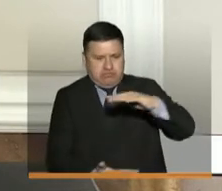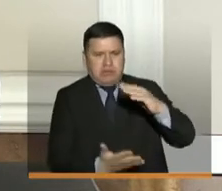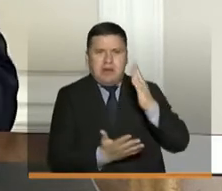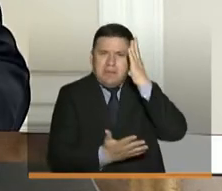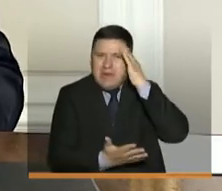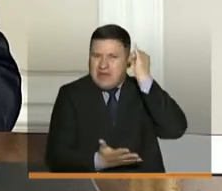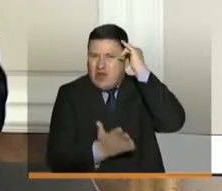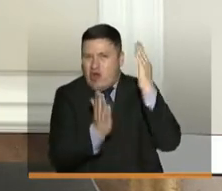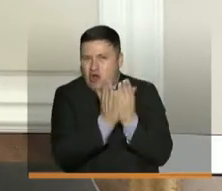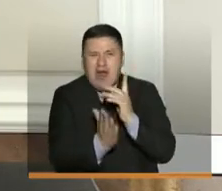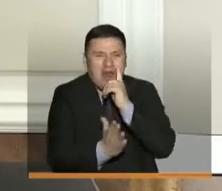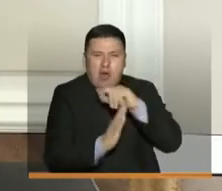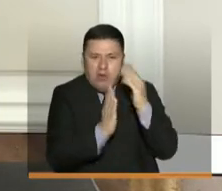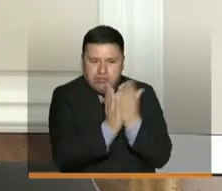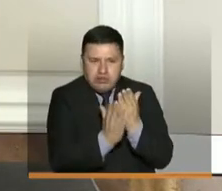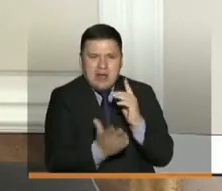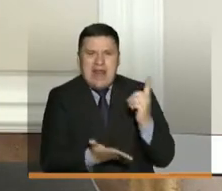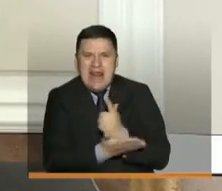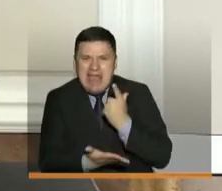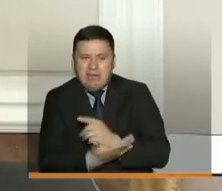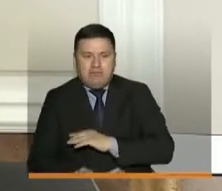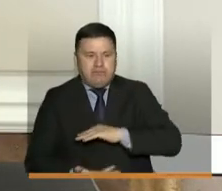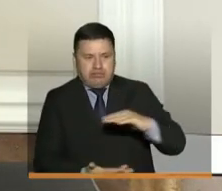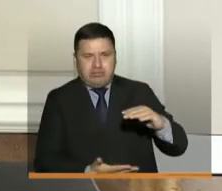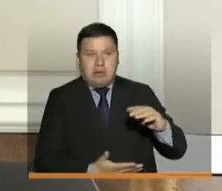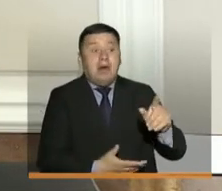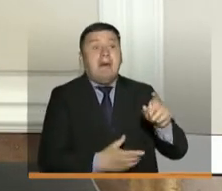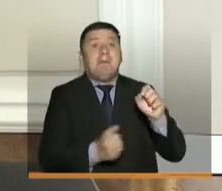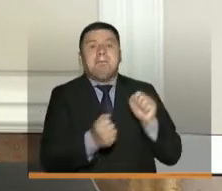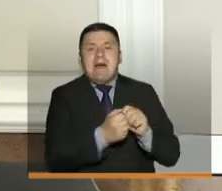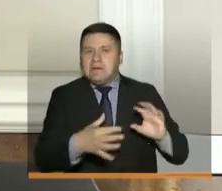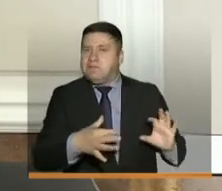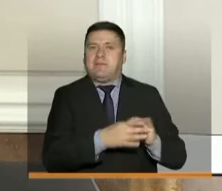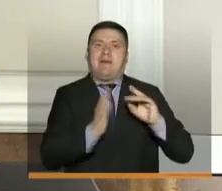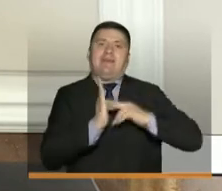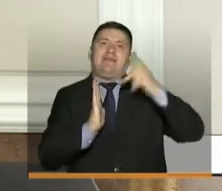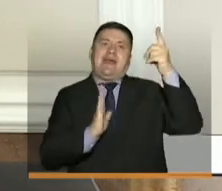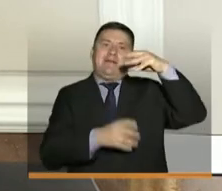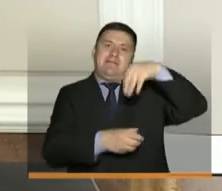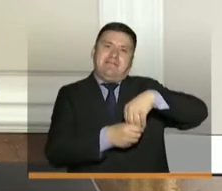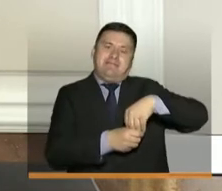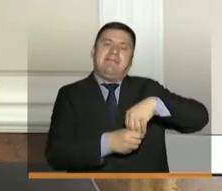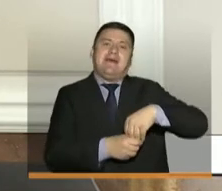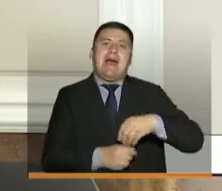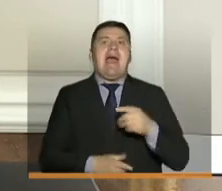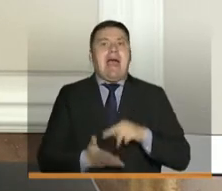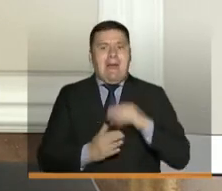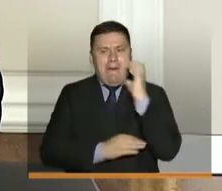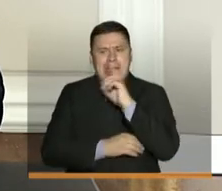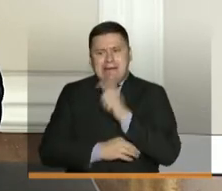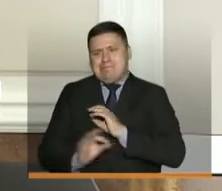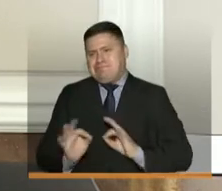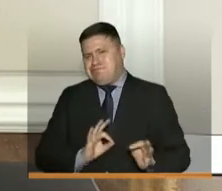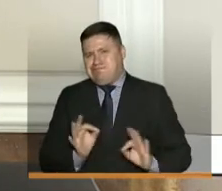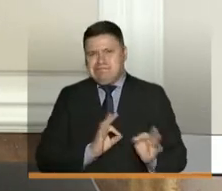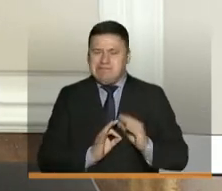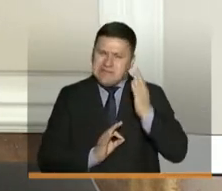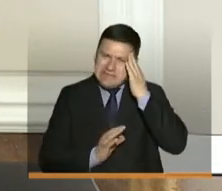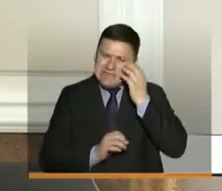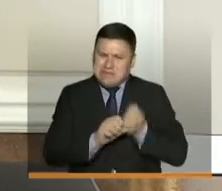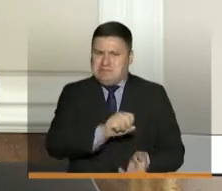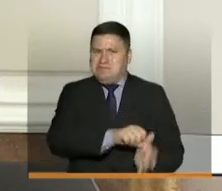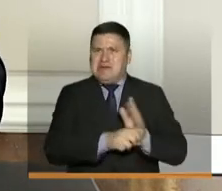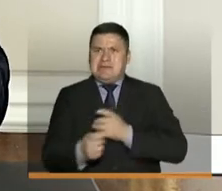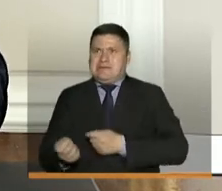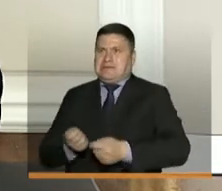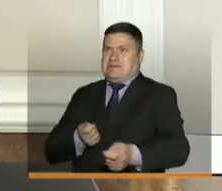metodologías, y facilitar también su acceso a tecnología, marca una diferencia de cómo seguimos preparándonos para enfrentar esta